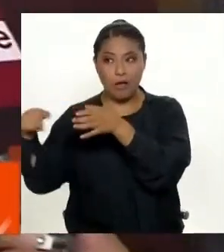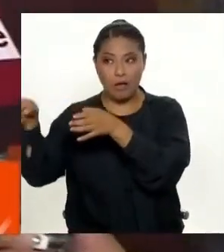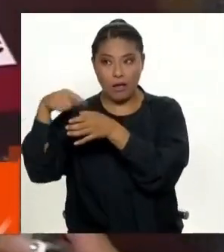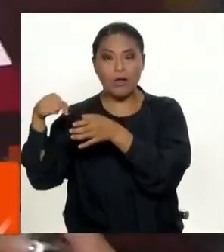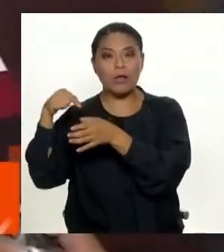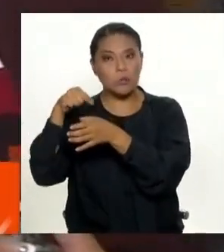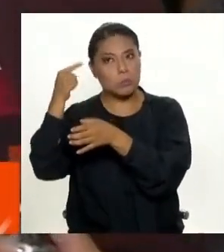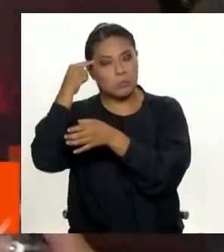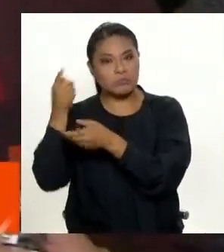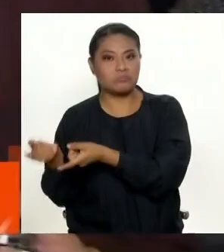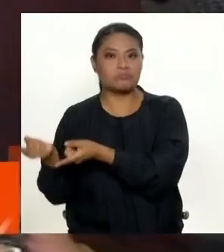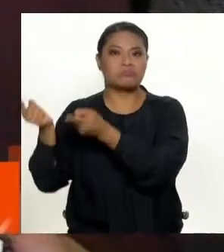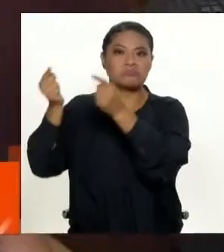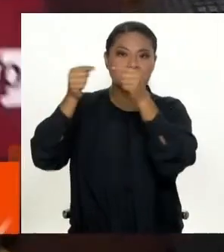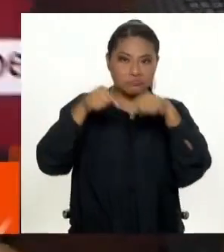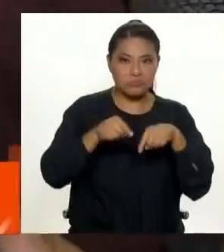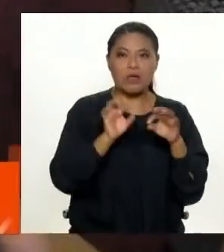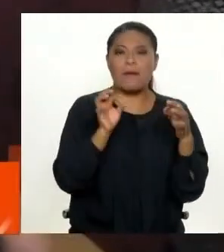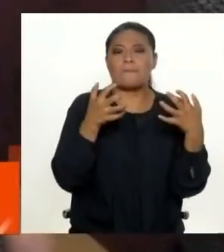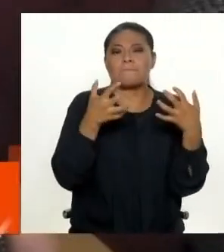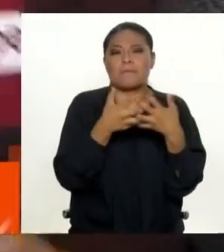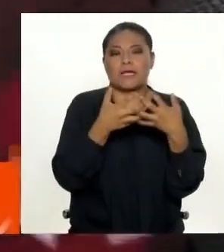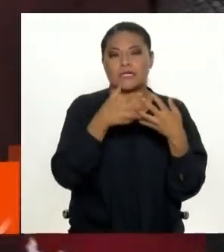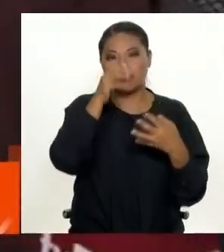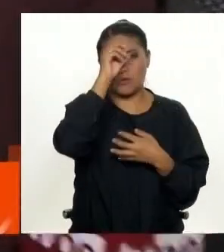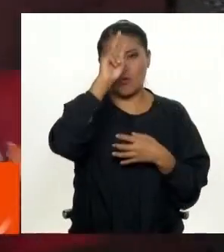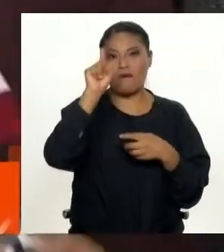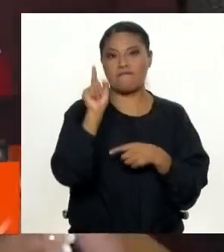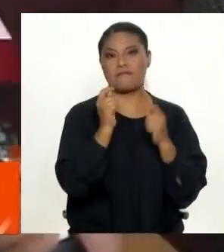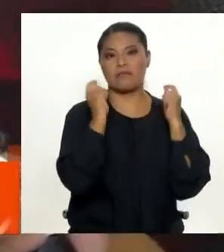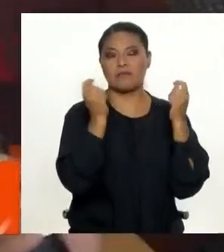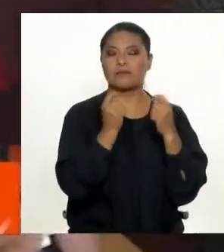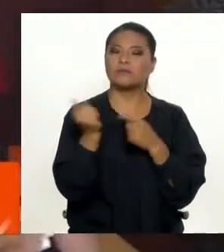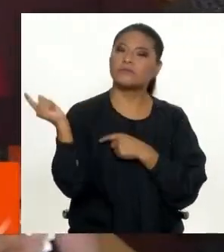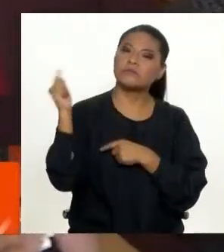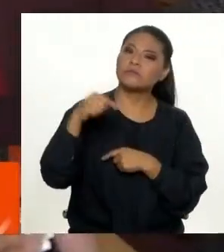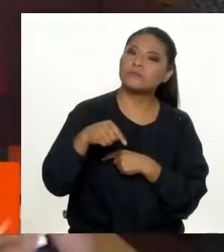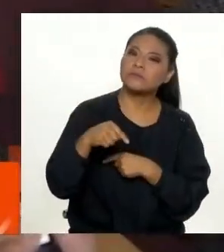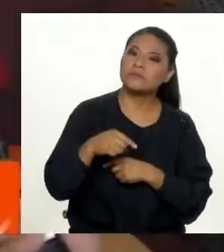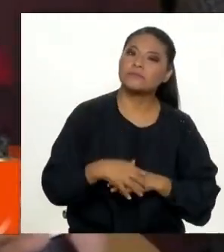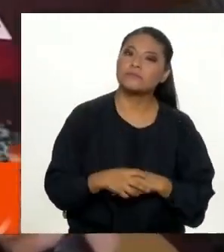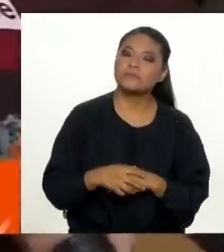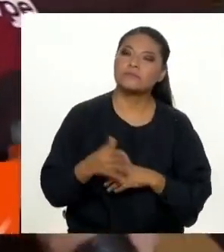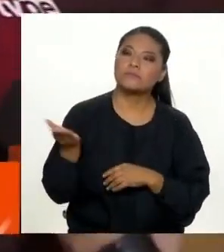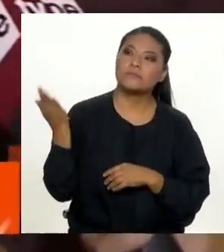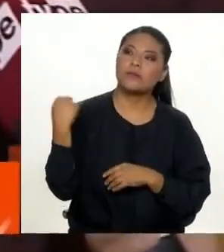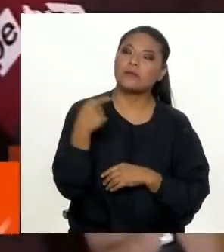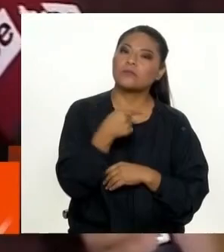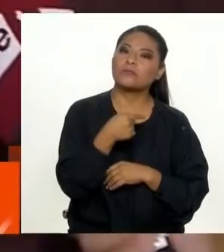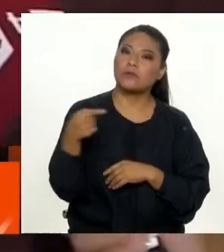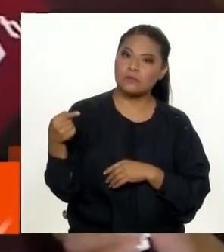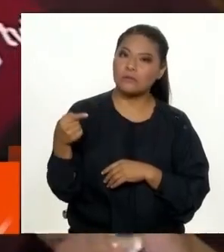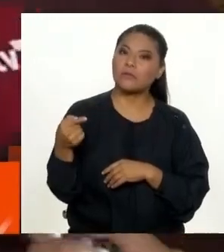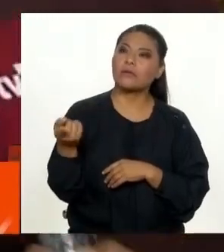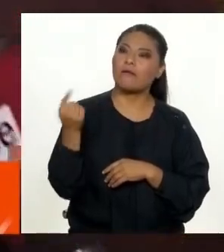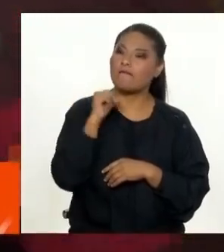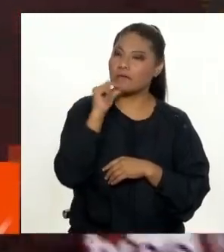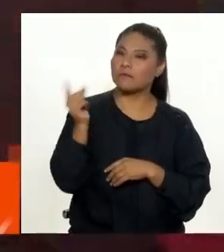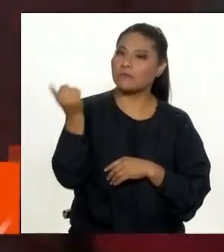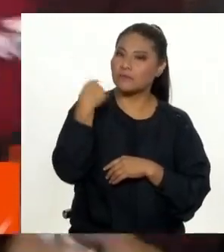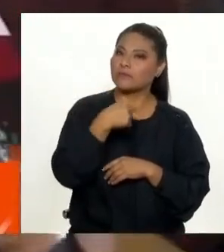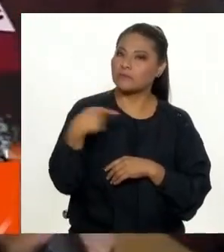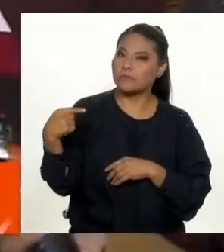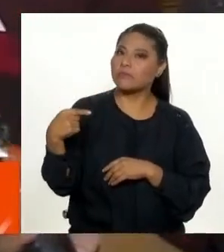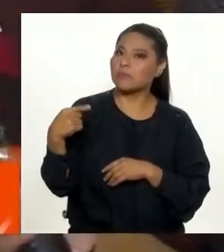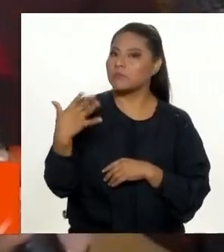vinimos para que coincidiera la fecha, para poder ver todo esto. ¿Cuándo es que han llegado? Hace una semana que estamos y todavía nos queda una semana más. Y después